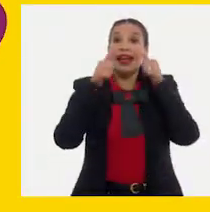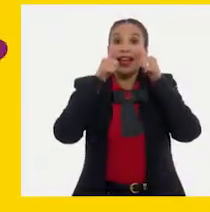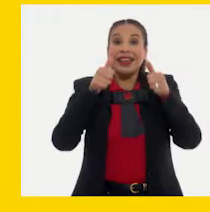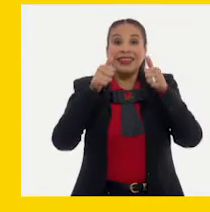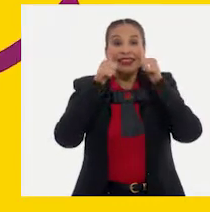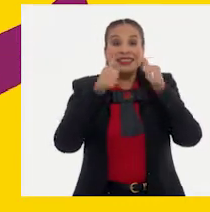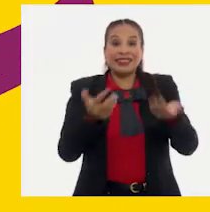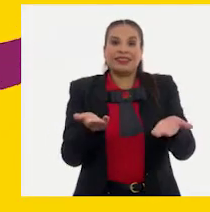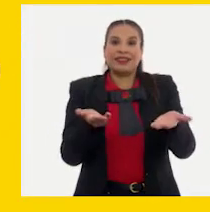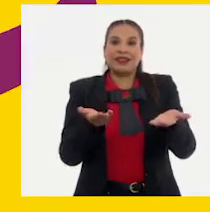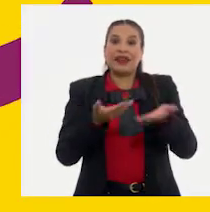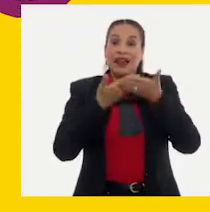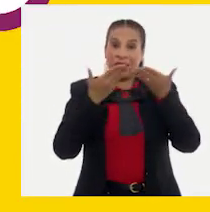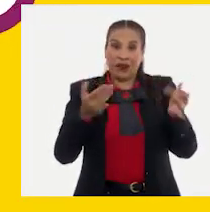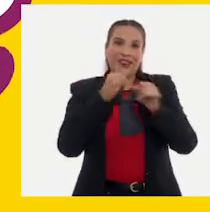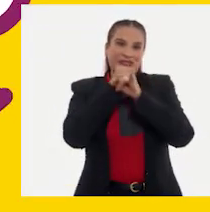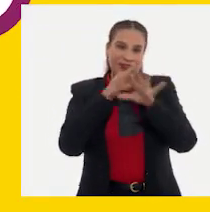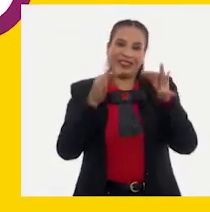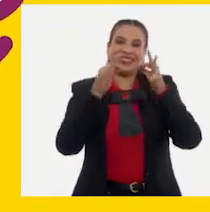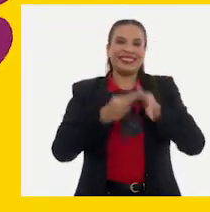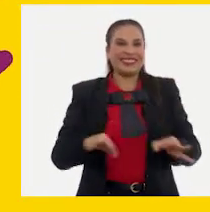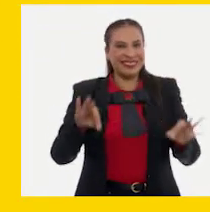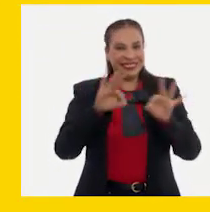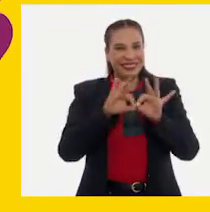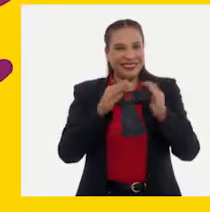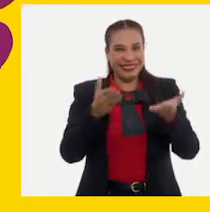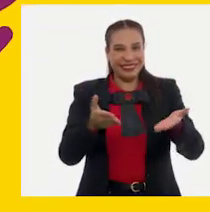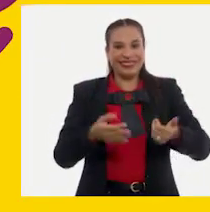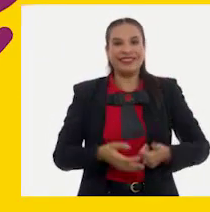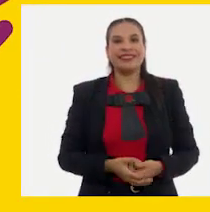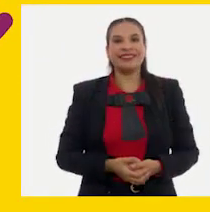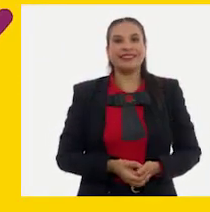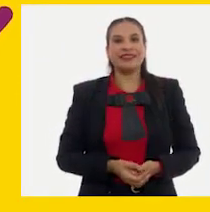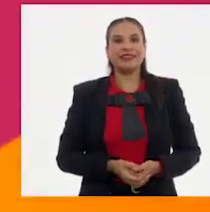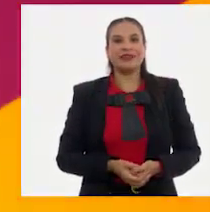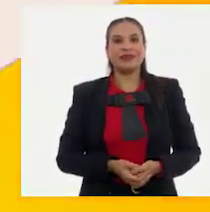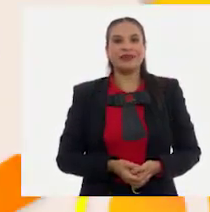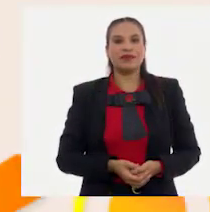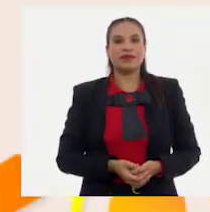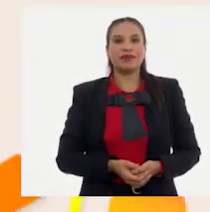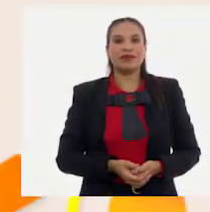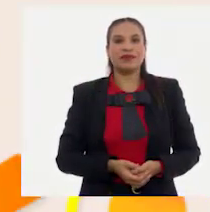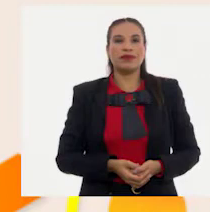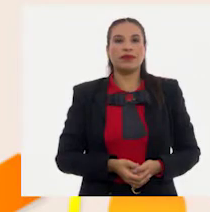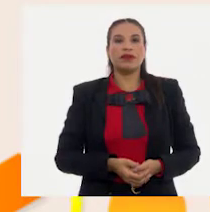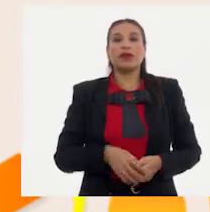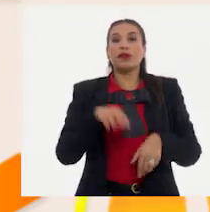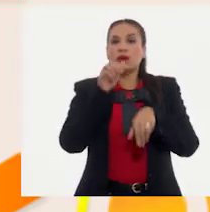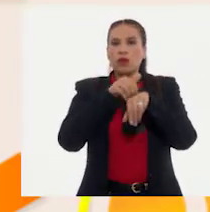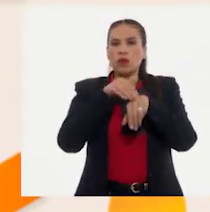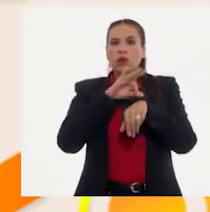¡Atención! ¡Atención! A continuación, información importante. A este